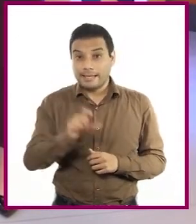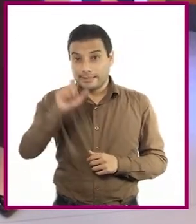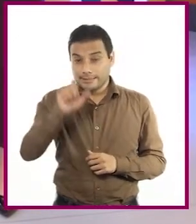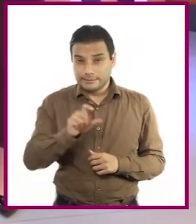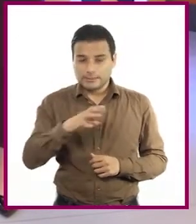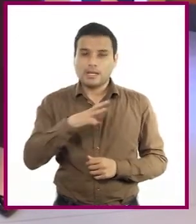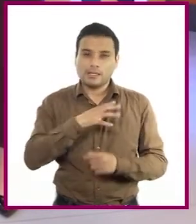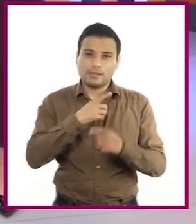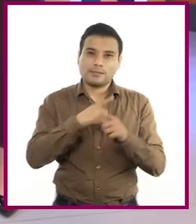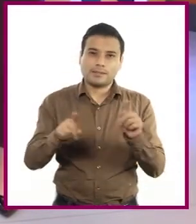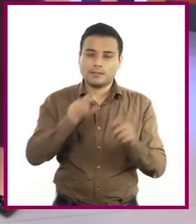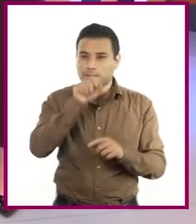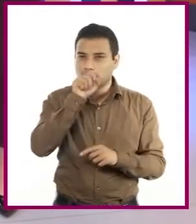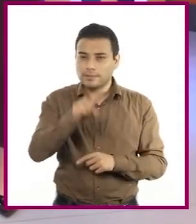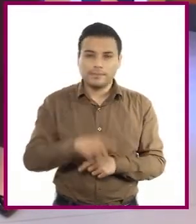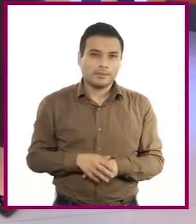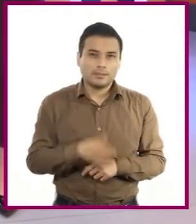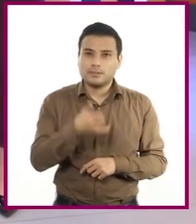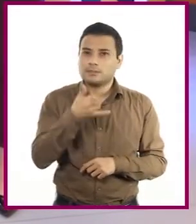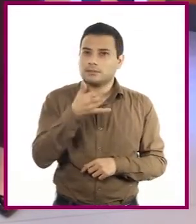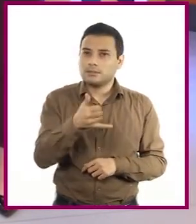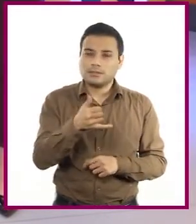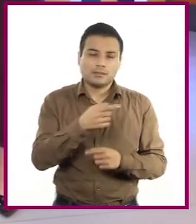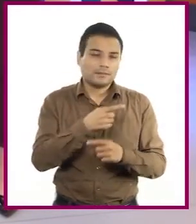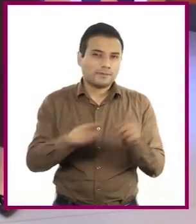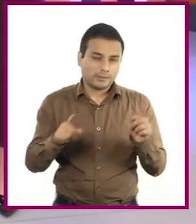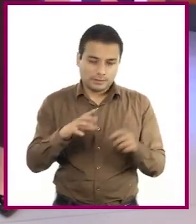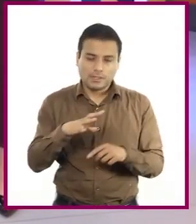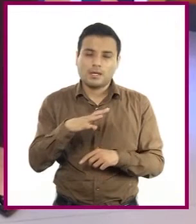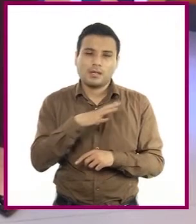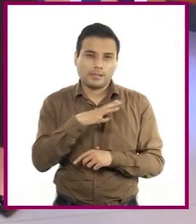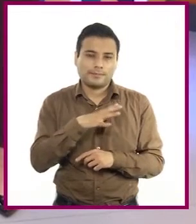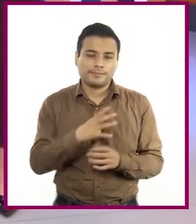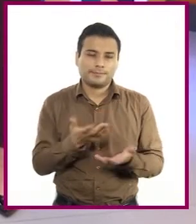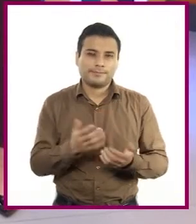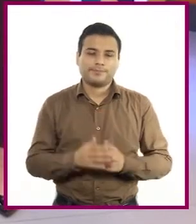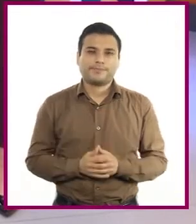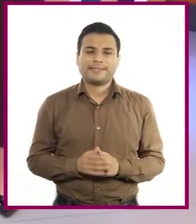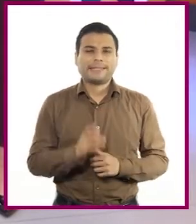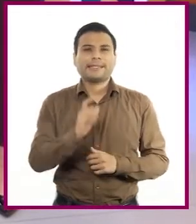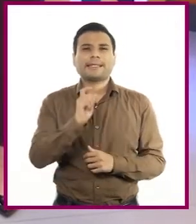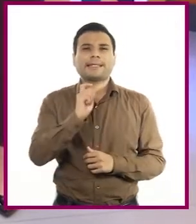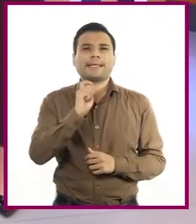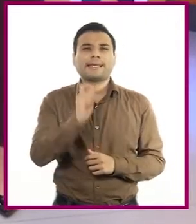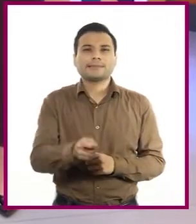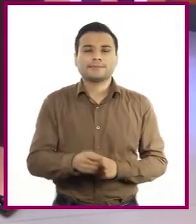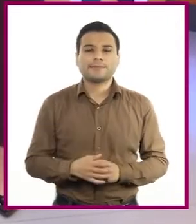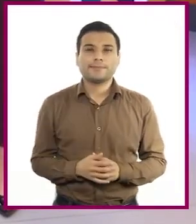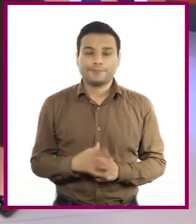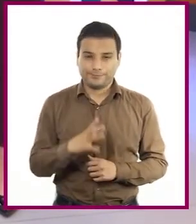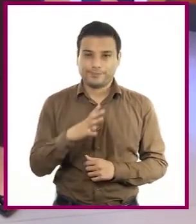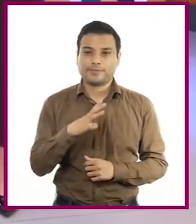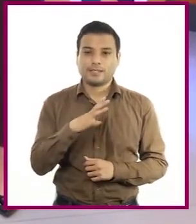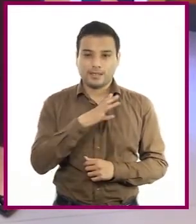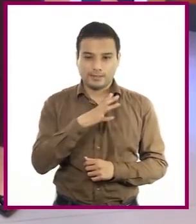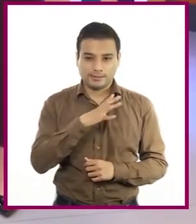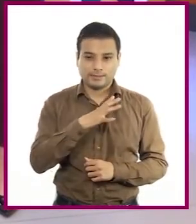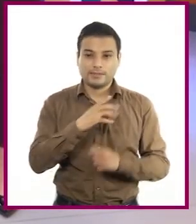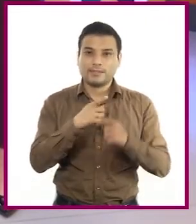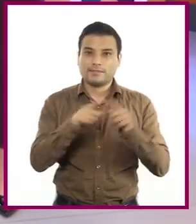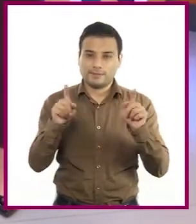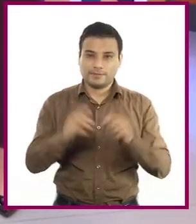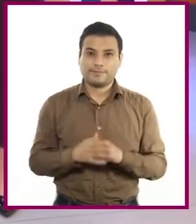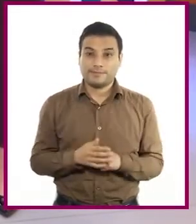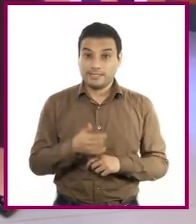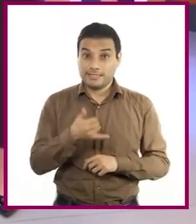diferencia en el eje de las ordenadas o eje Y, entre un par de coordenadas. Es decir, existe una diferencia entre las y